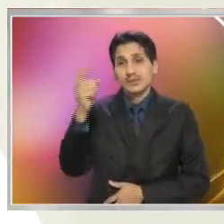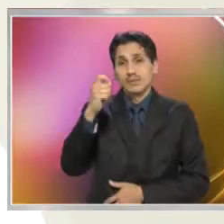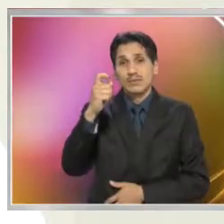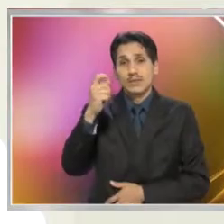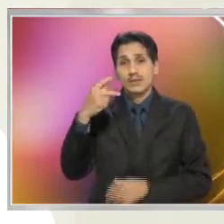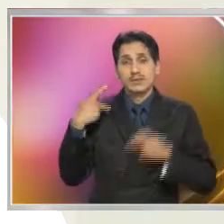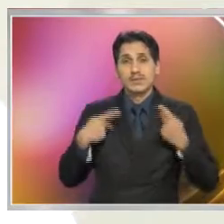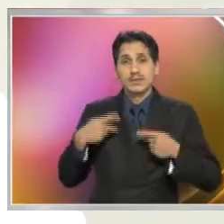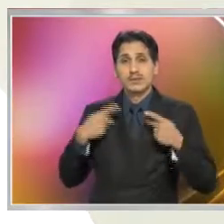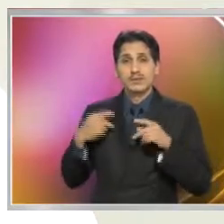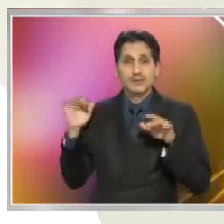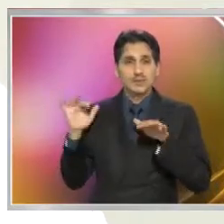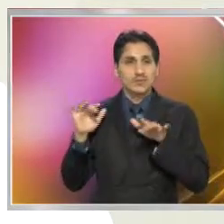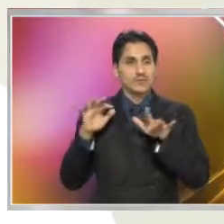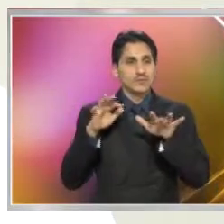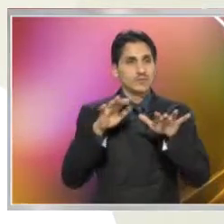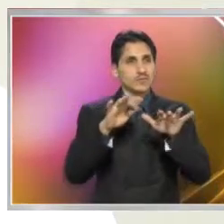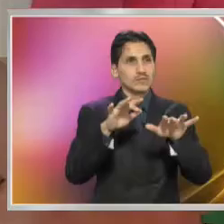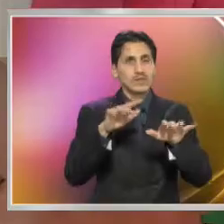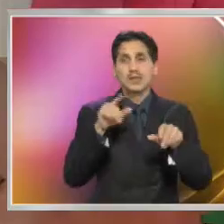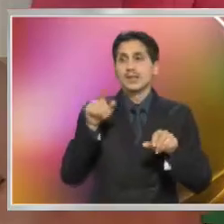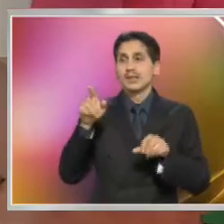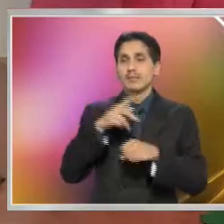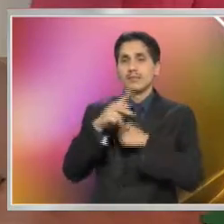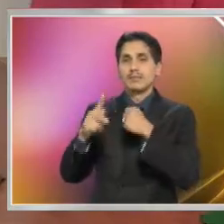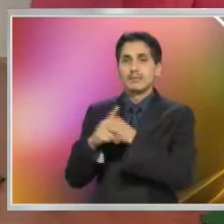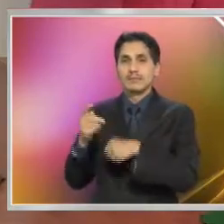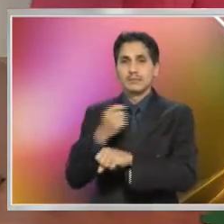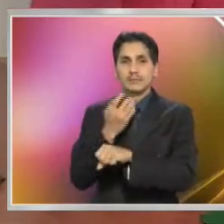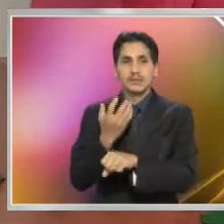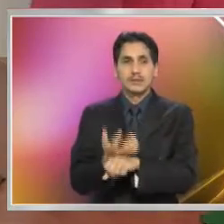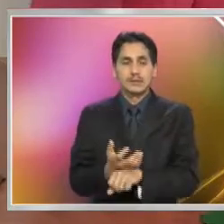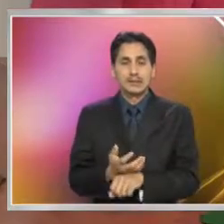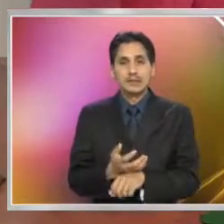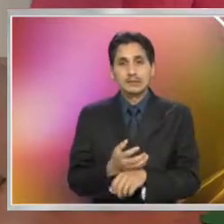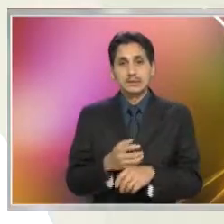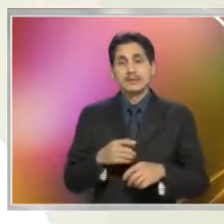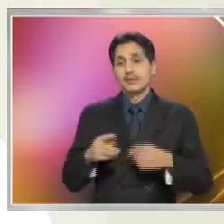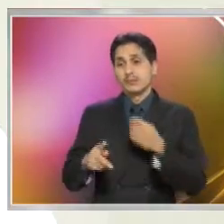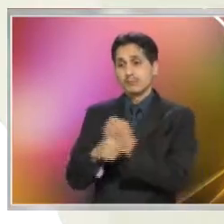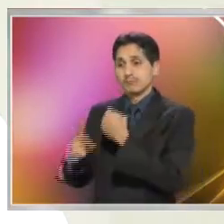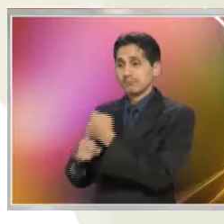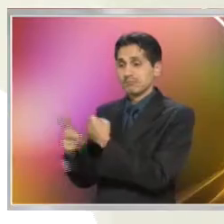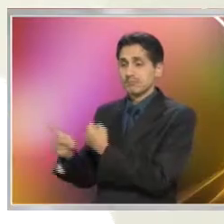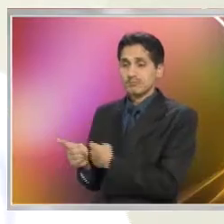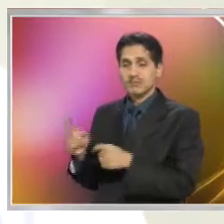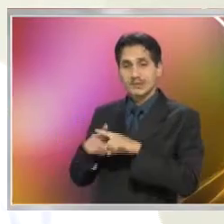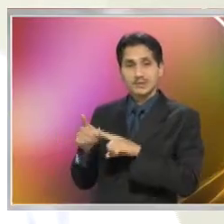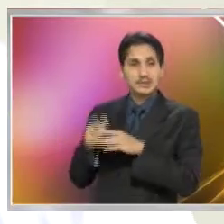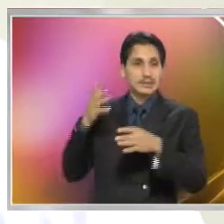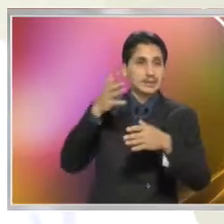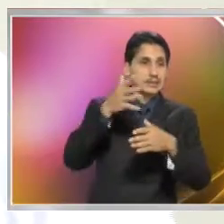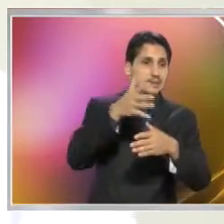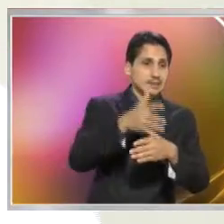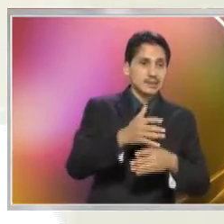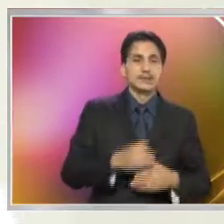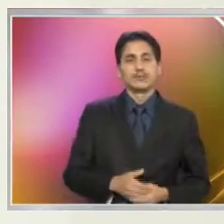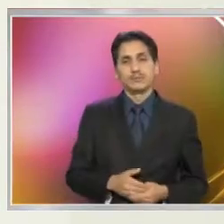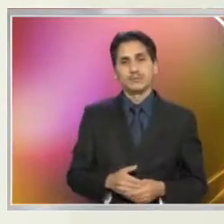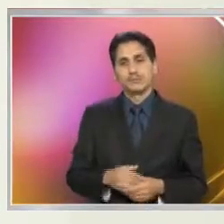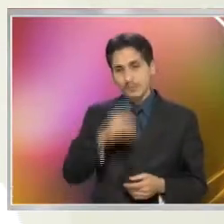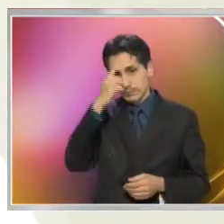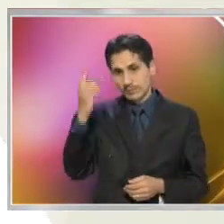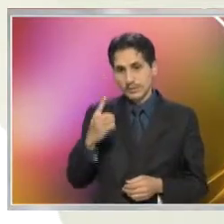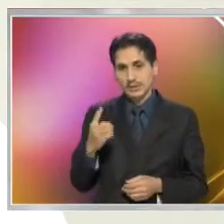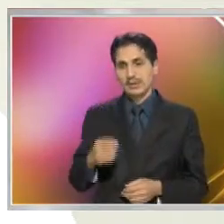gente, va gente de Canadá, China, Japón, este año va Corea, está Argentina también, viene gente de Hungría, de